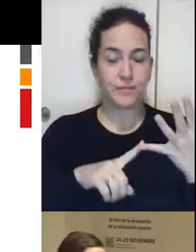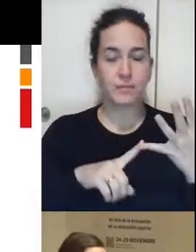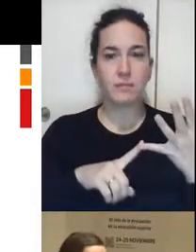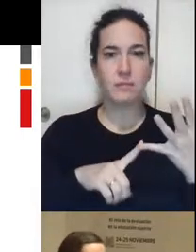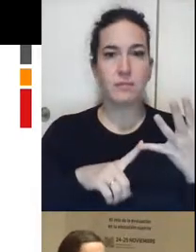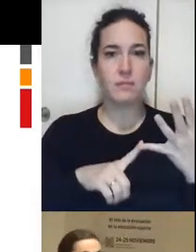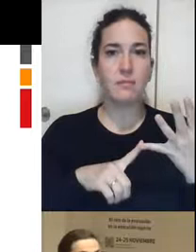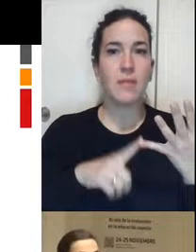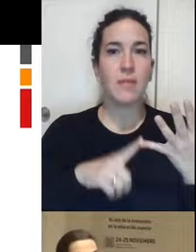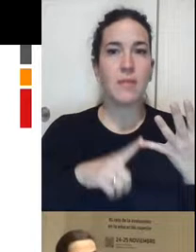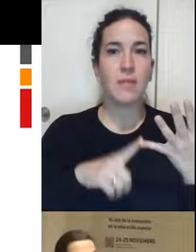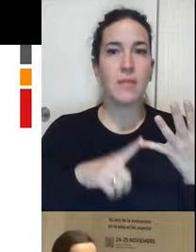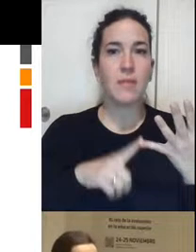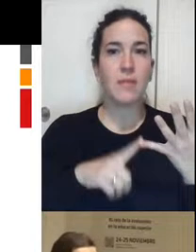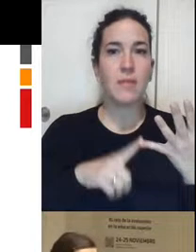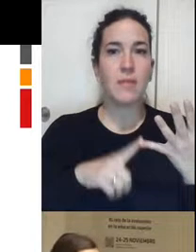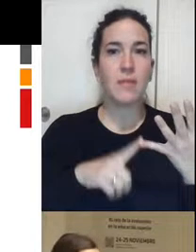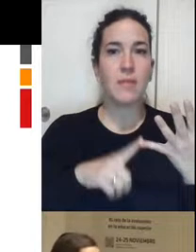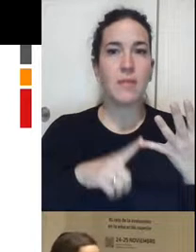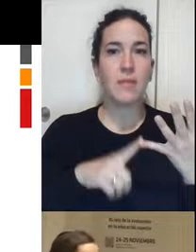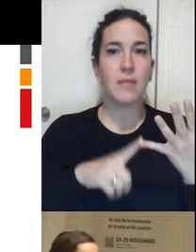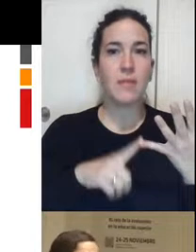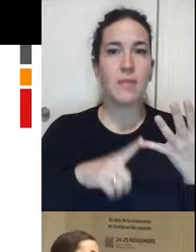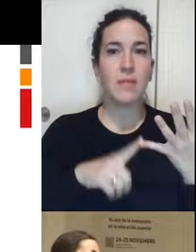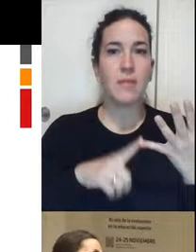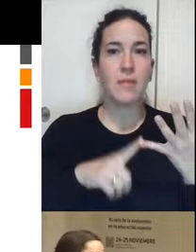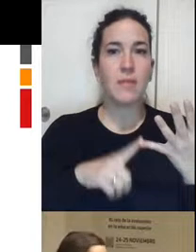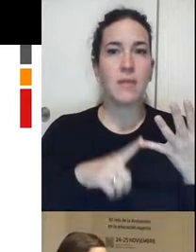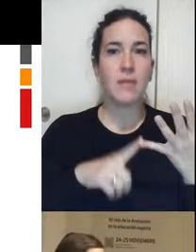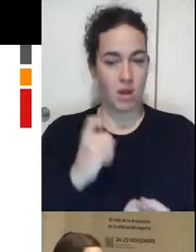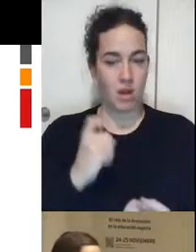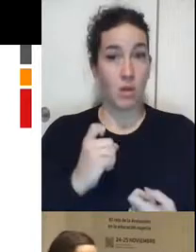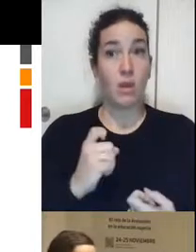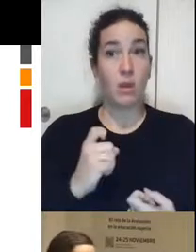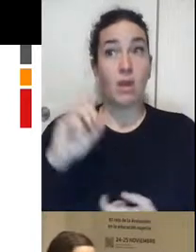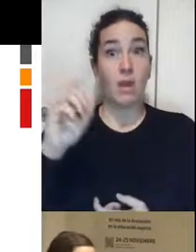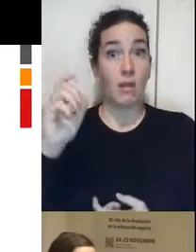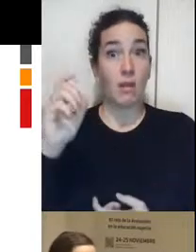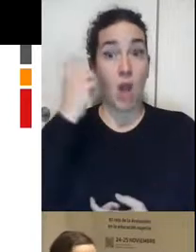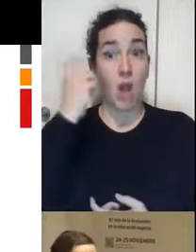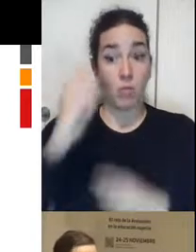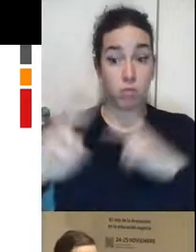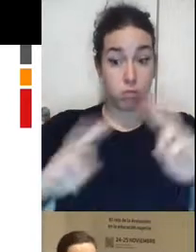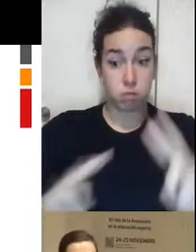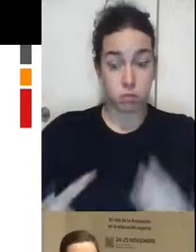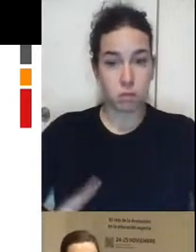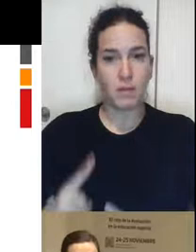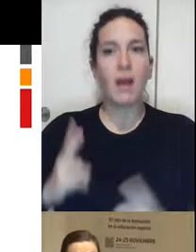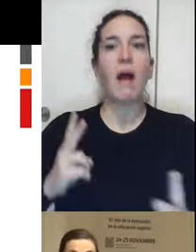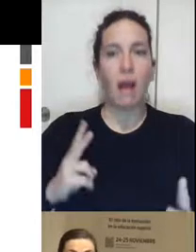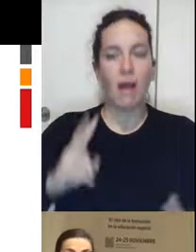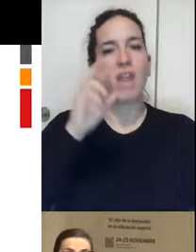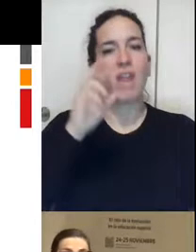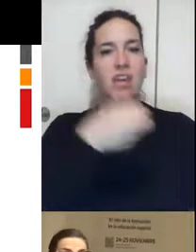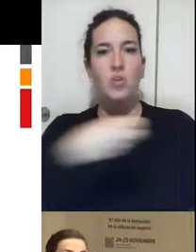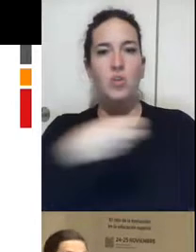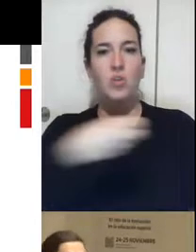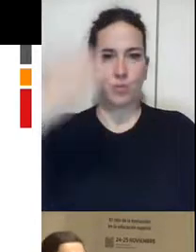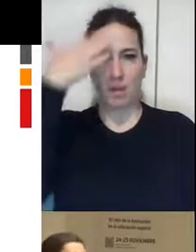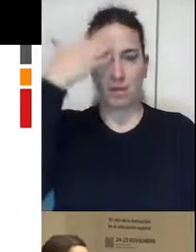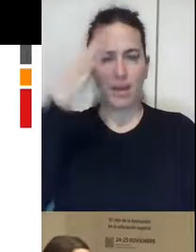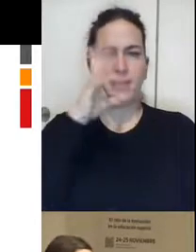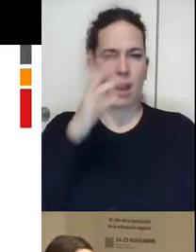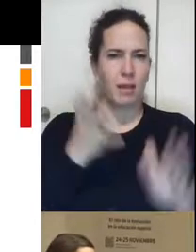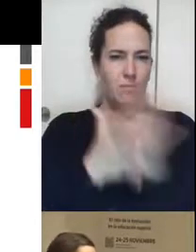evaluación de la práctica se llevó a cabo a través de un cuestionario cuyas respuestas nos han servido para extraer los principales resultados que veremos a